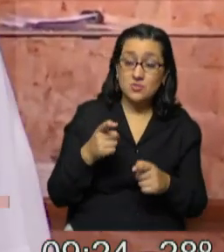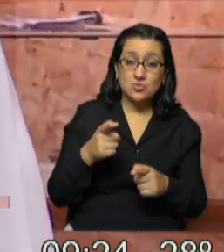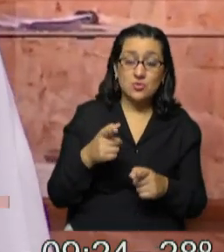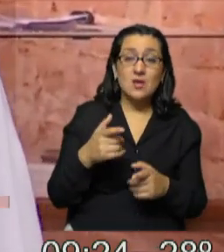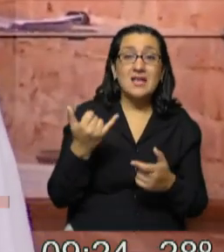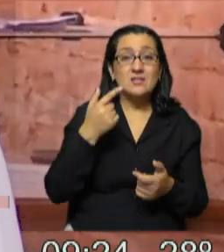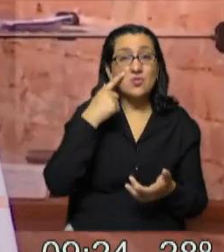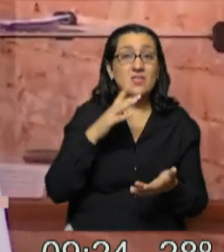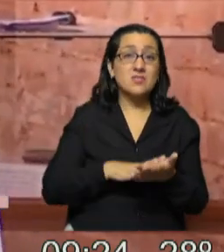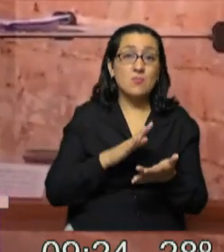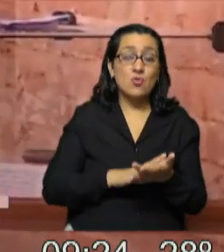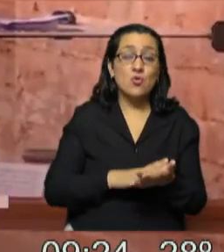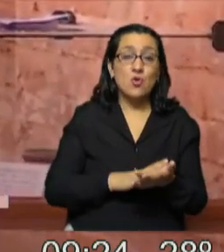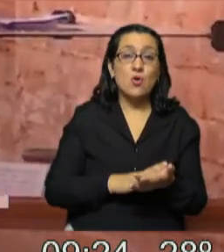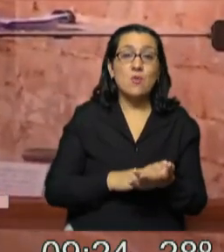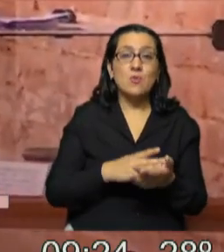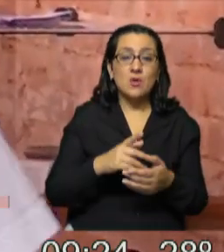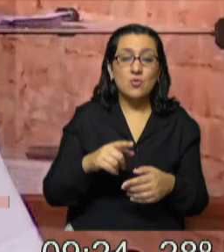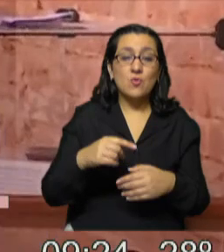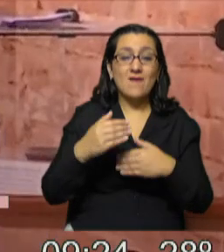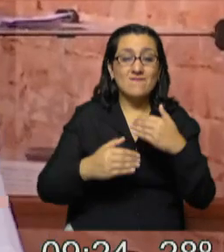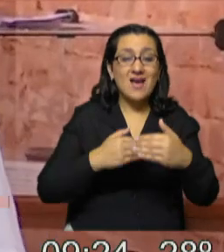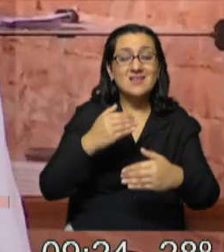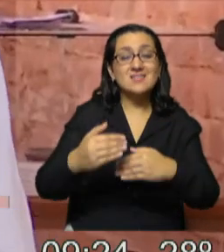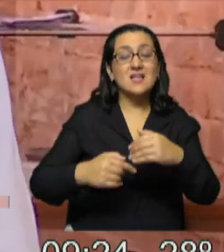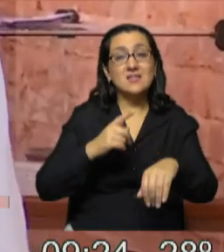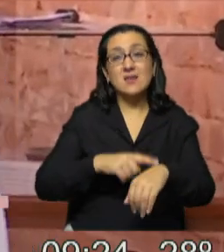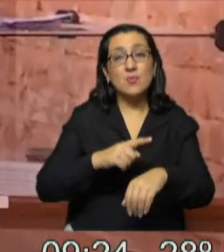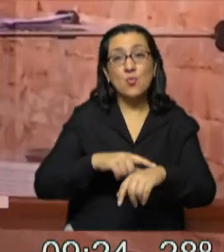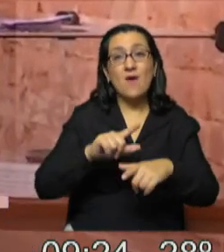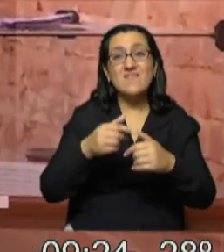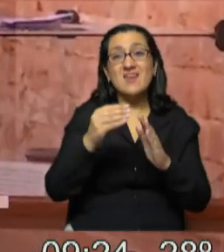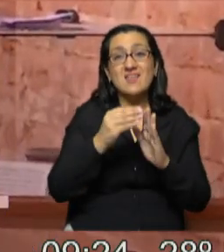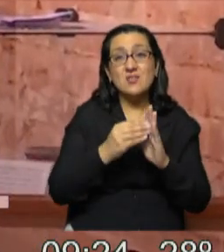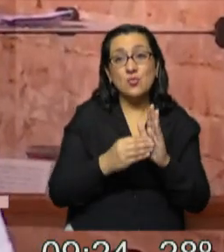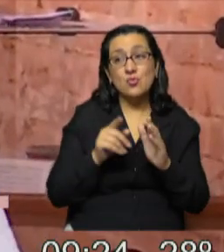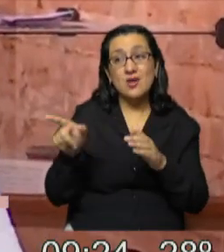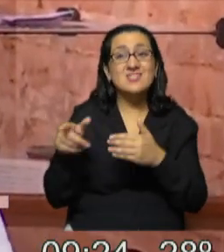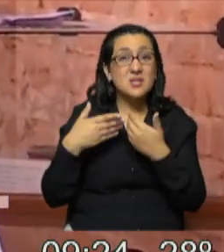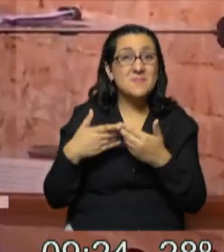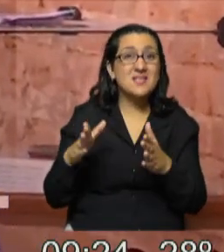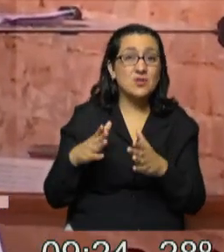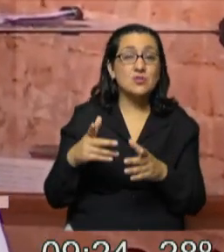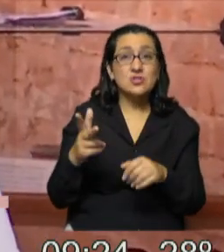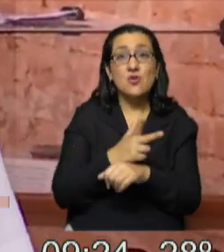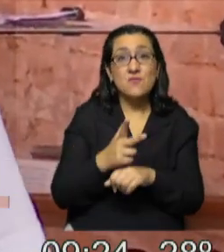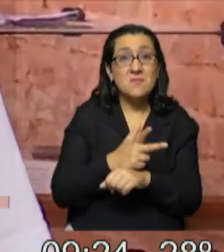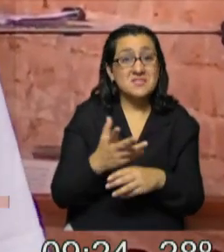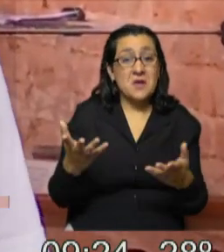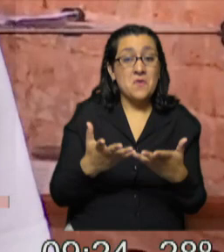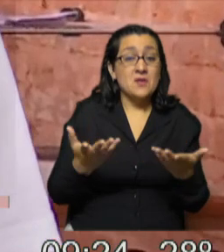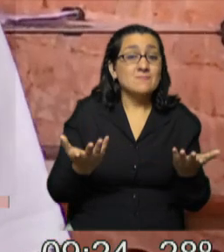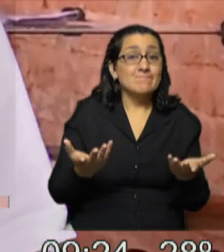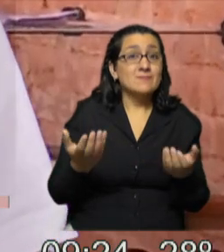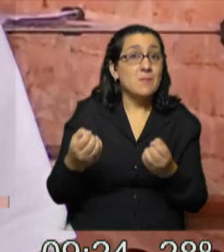un testimonio, porque cada vez que va pasando el tiempo no había registros cuando ellos empezaron. Entonces, si no lo filmás ahora,